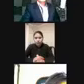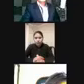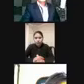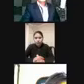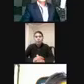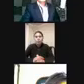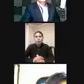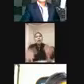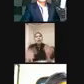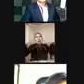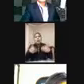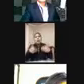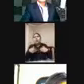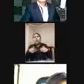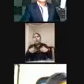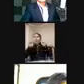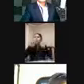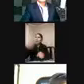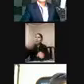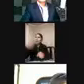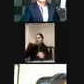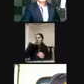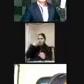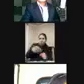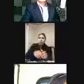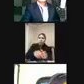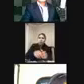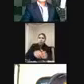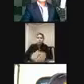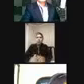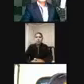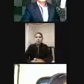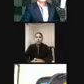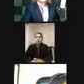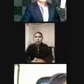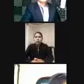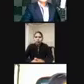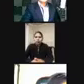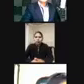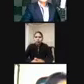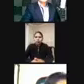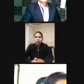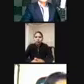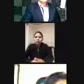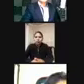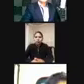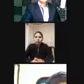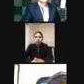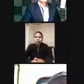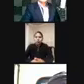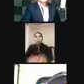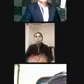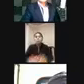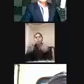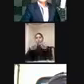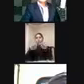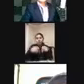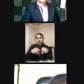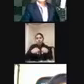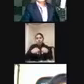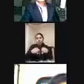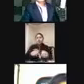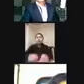primitivos ya, como el reflejo tónico laberíntico, el reflejo tónico del cuello asimétrico, simétrico, que son